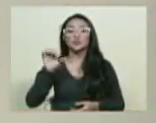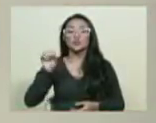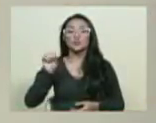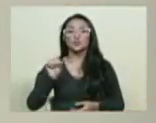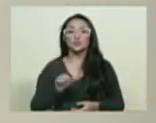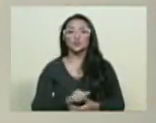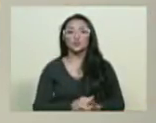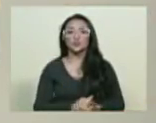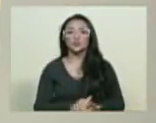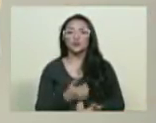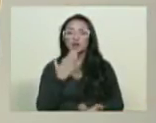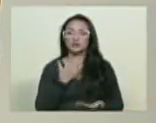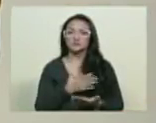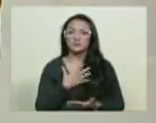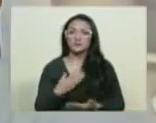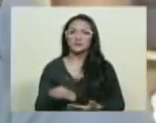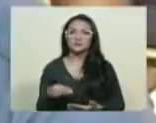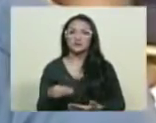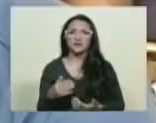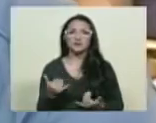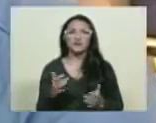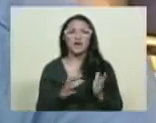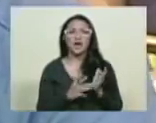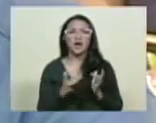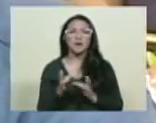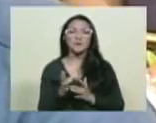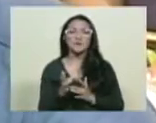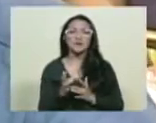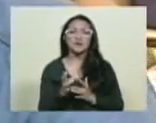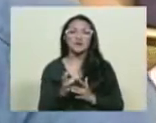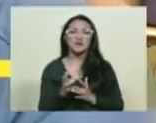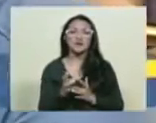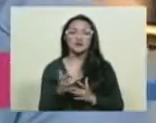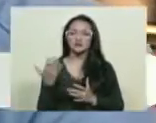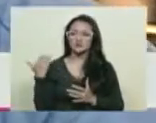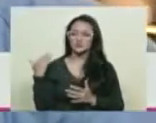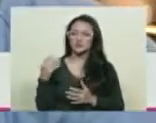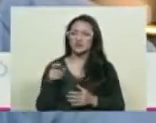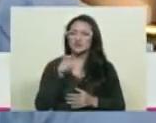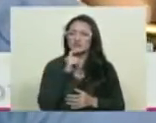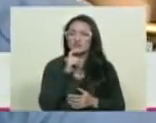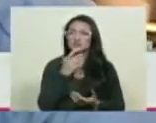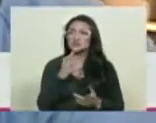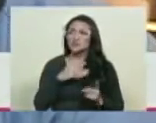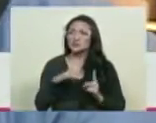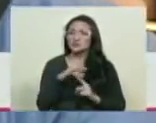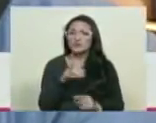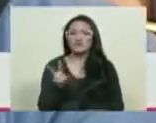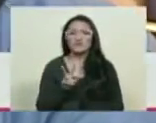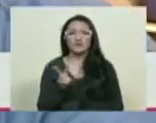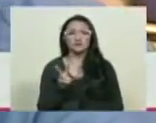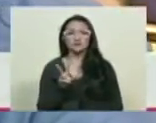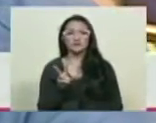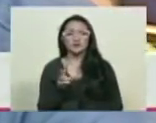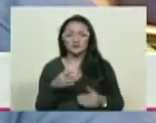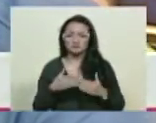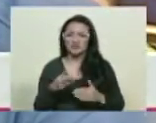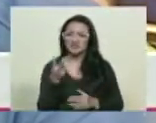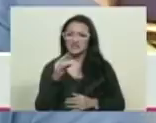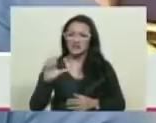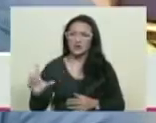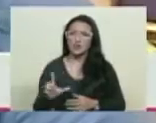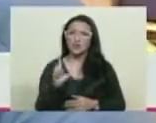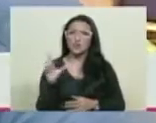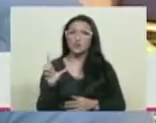a los presidentes en el mes de abril era difícil vislumbrar lo que pasaría en venezuela a partir del 30 de julio